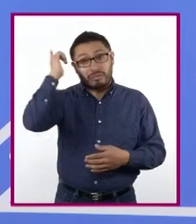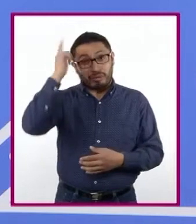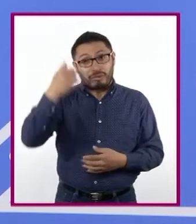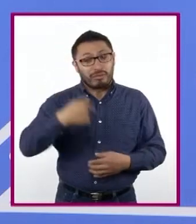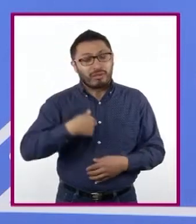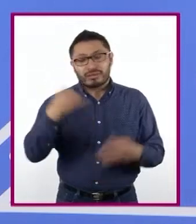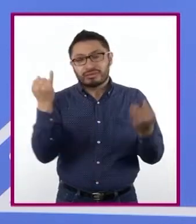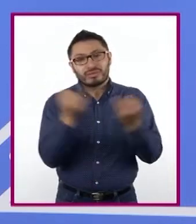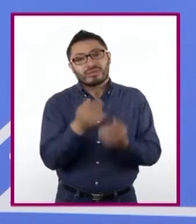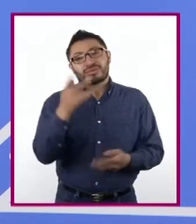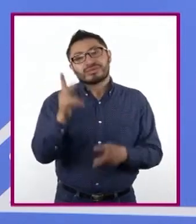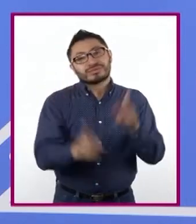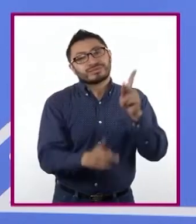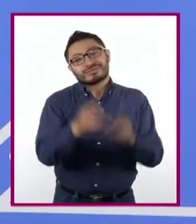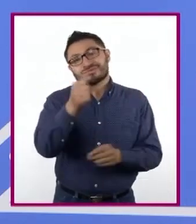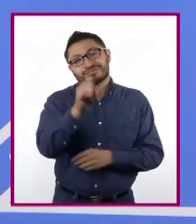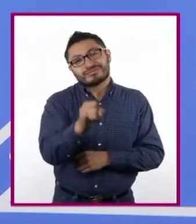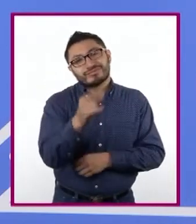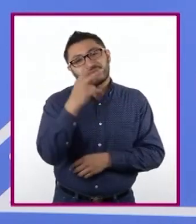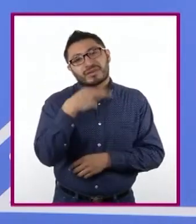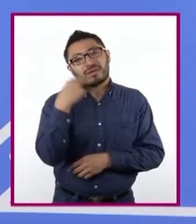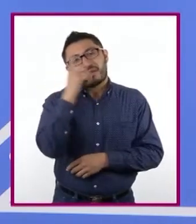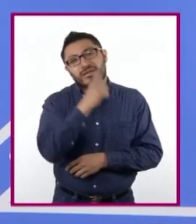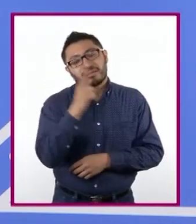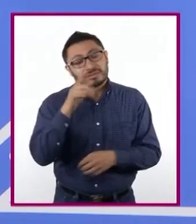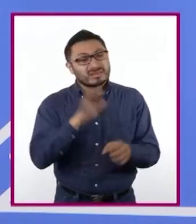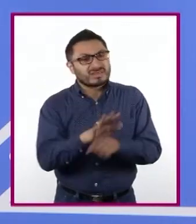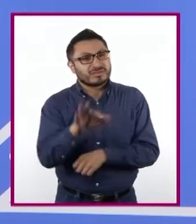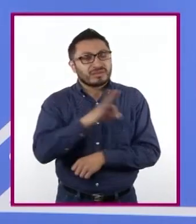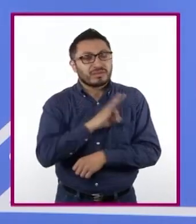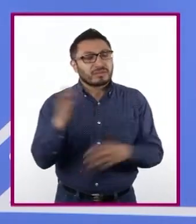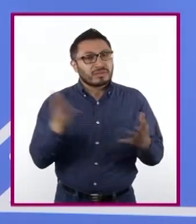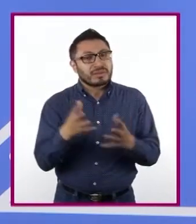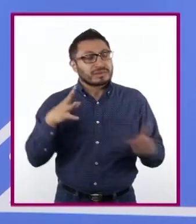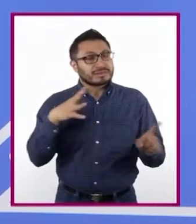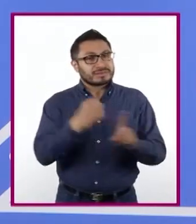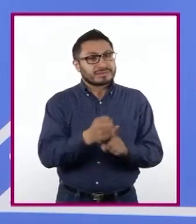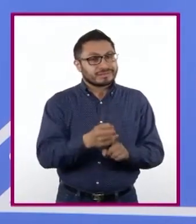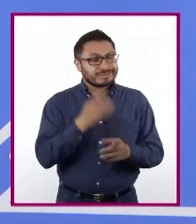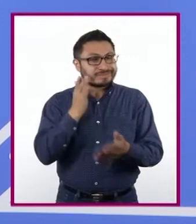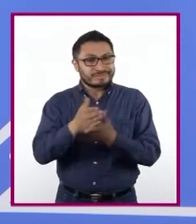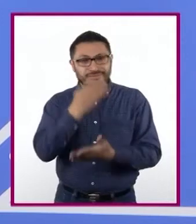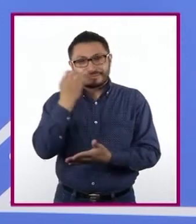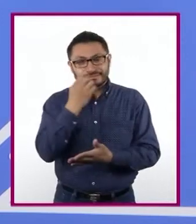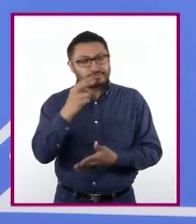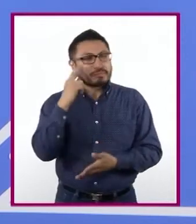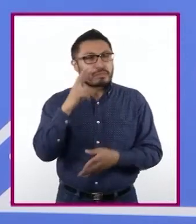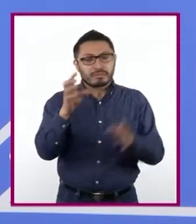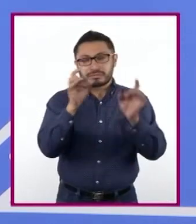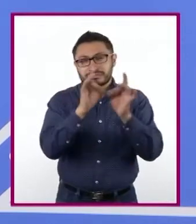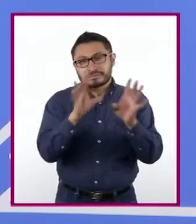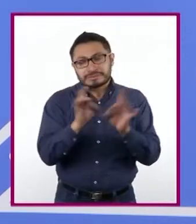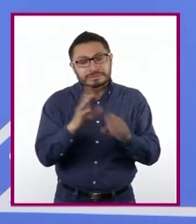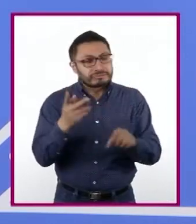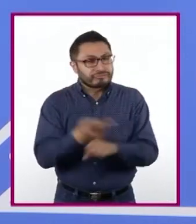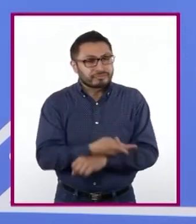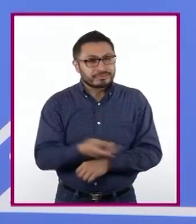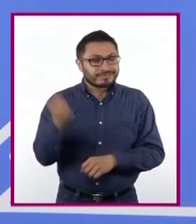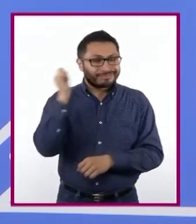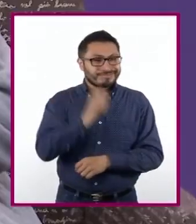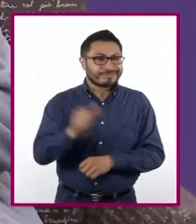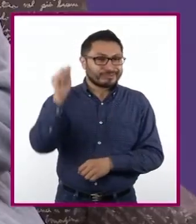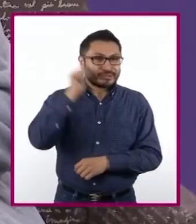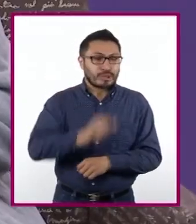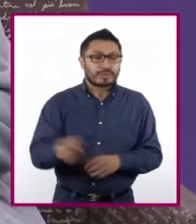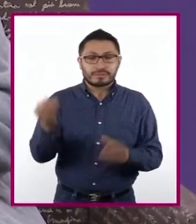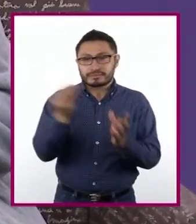puedo hacer para lograrlo? Vayamos a la escuela. Veamos una situación que pasa